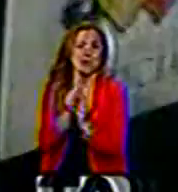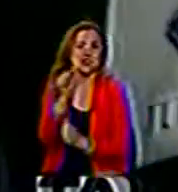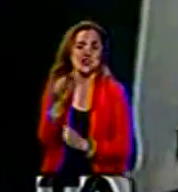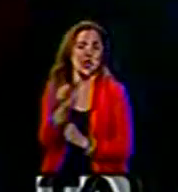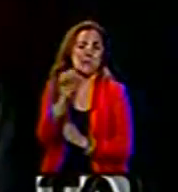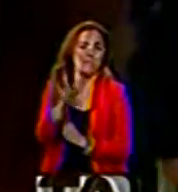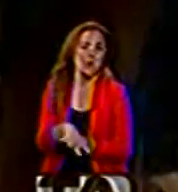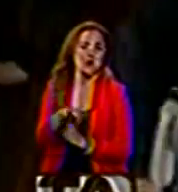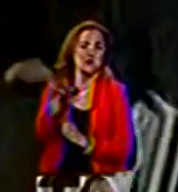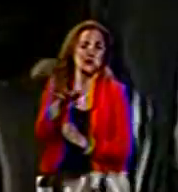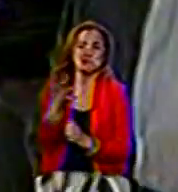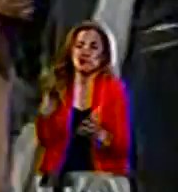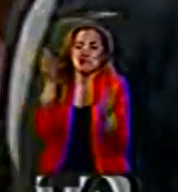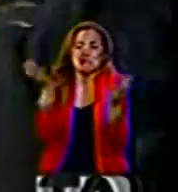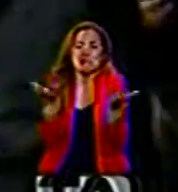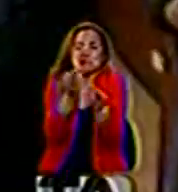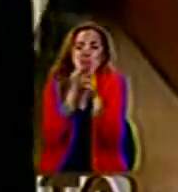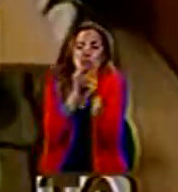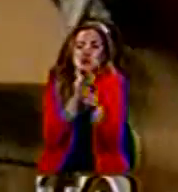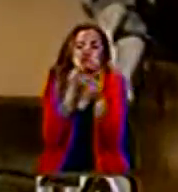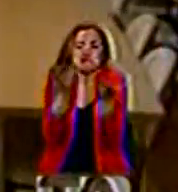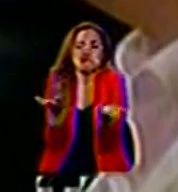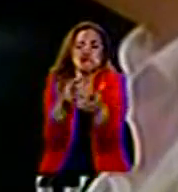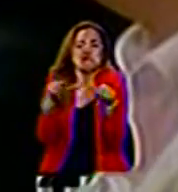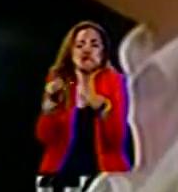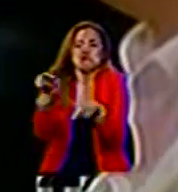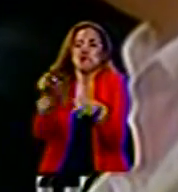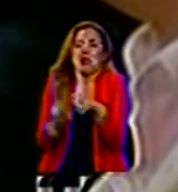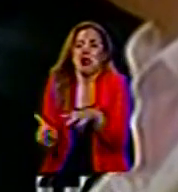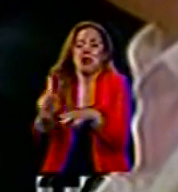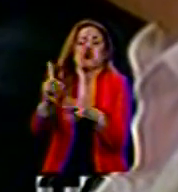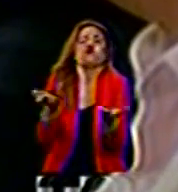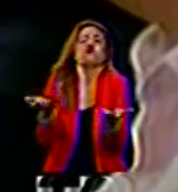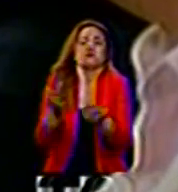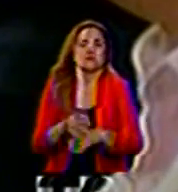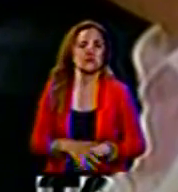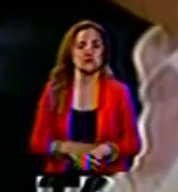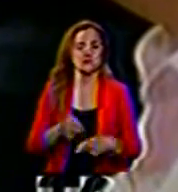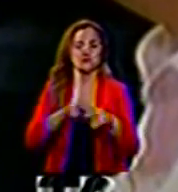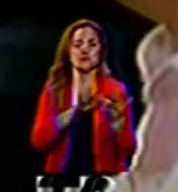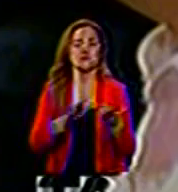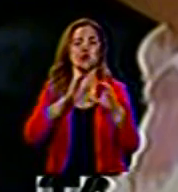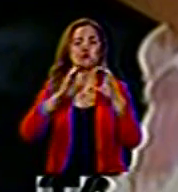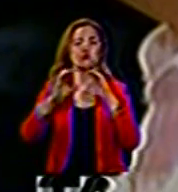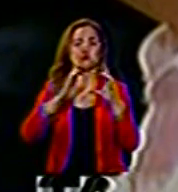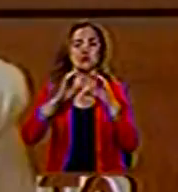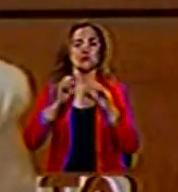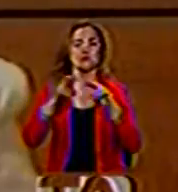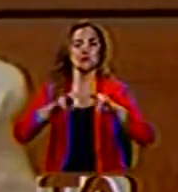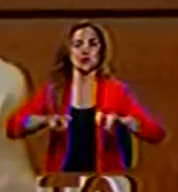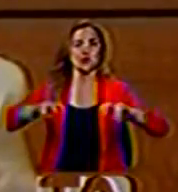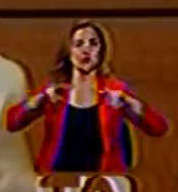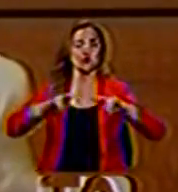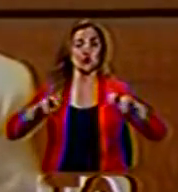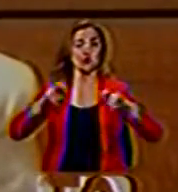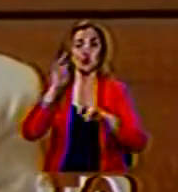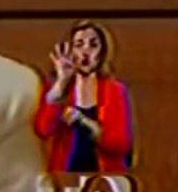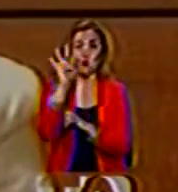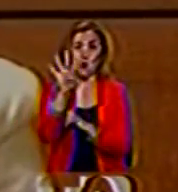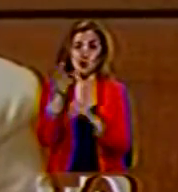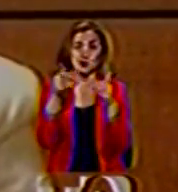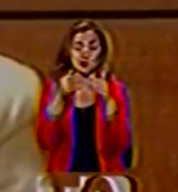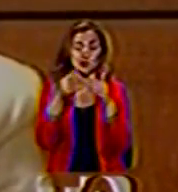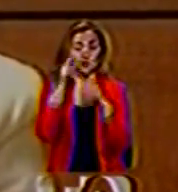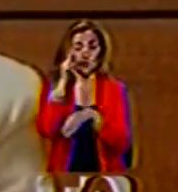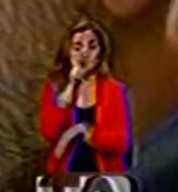4 meses después, no saben responder dónde está Fernando Alvarado, el exsecretario de Comunicación investigado por al menos